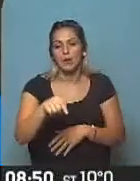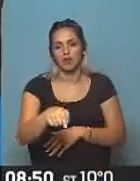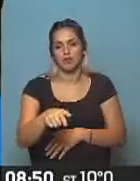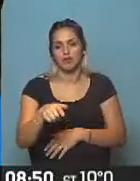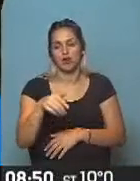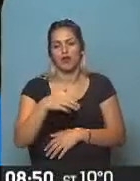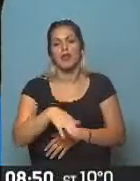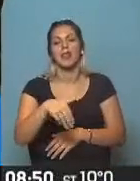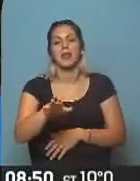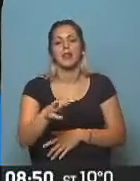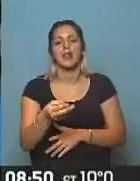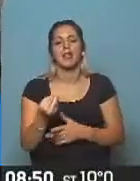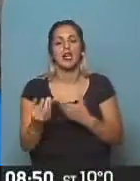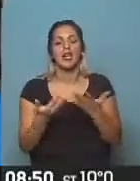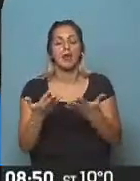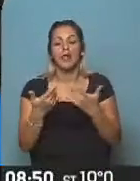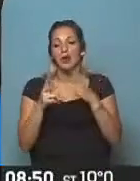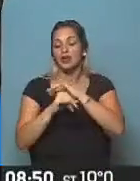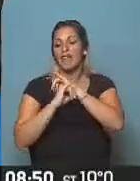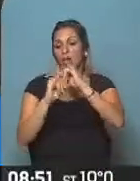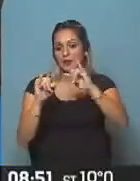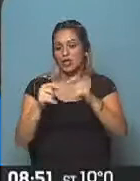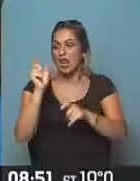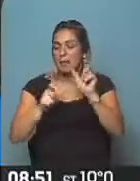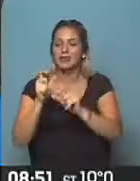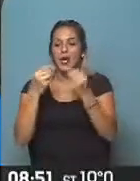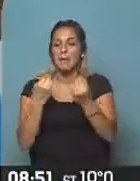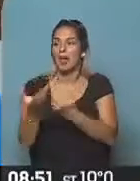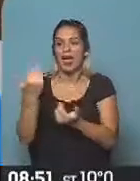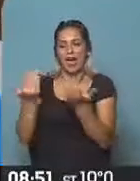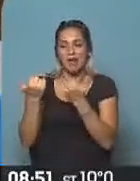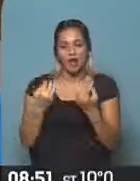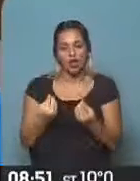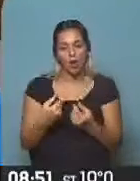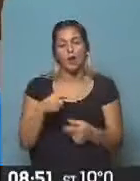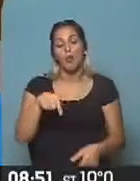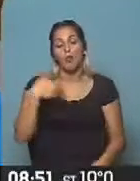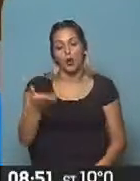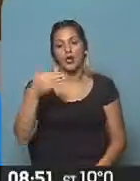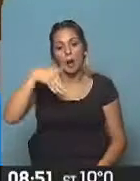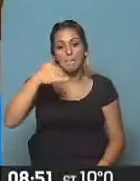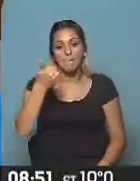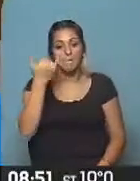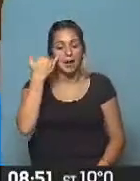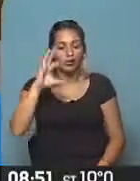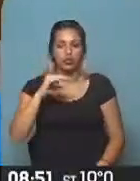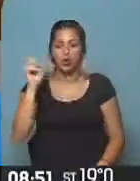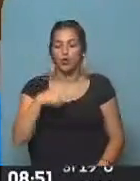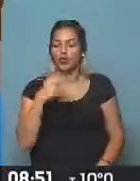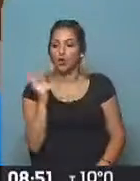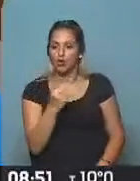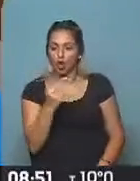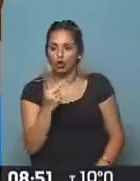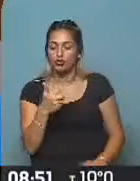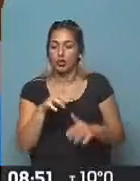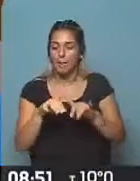que viene que con que podemos tentar a la gente con respecto a este ciclo italiano bueno en mayo tenemos a un dúo de piano y violín honor dio su